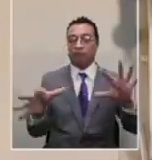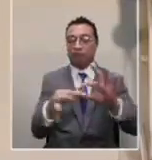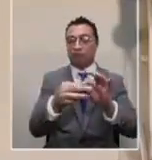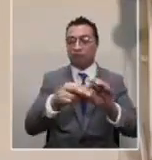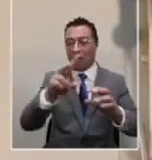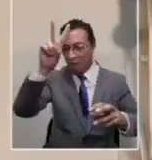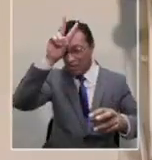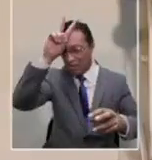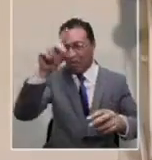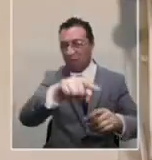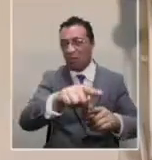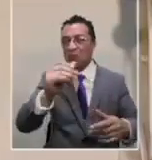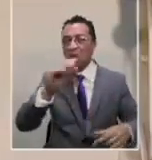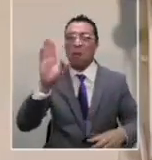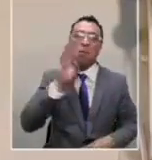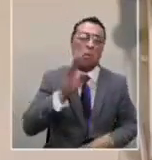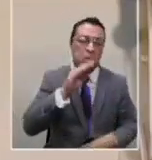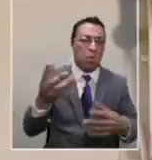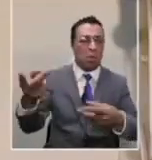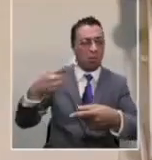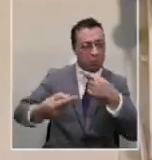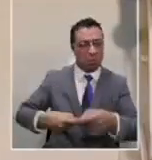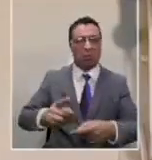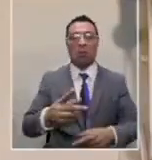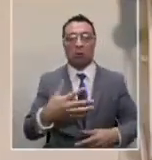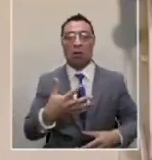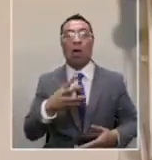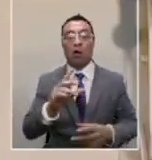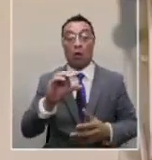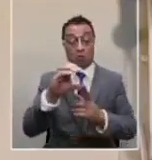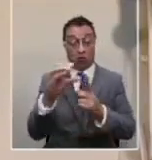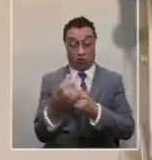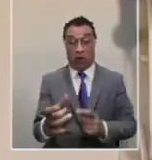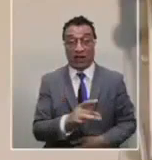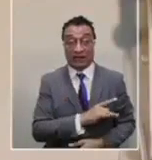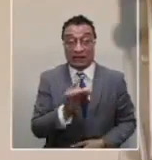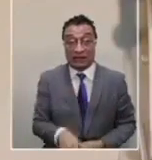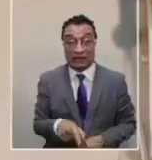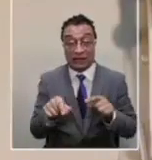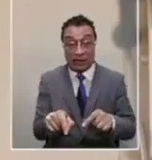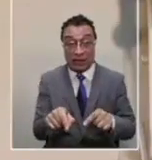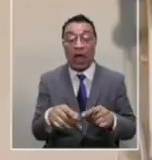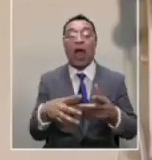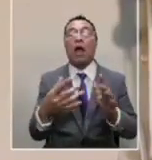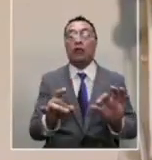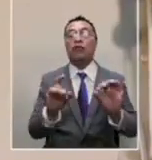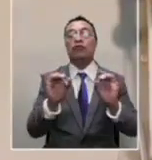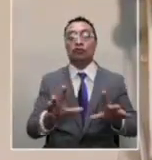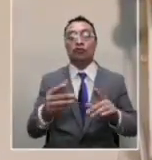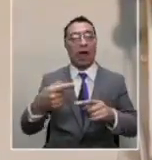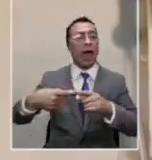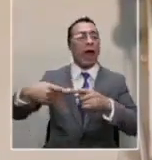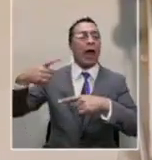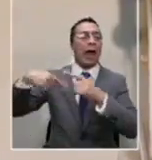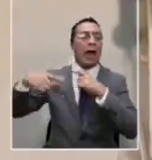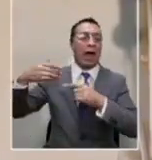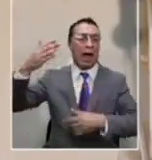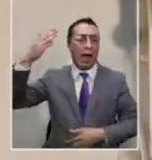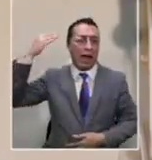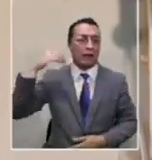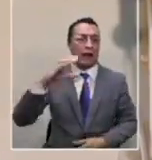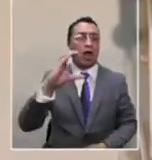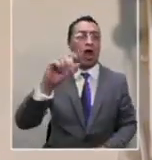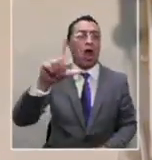indígena, a un componente afrodescendiente, que son para el etos, para la cultura chilena, referentes que desde la colonia,